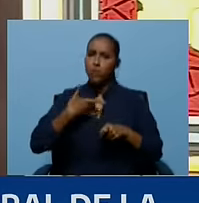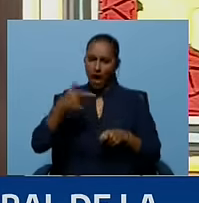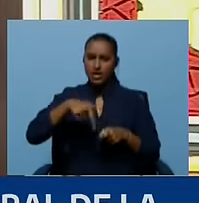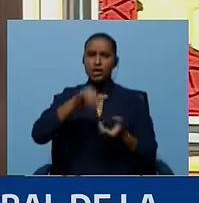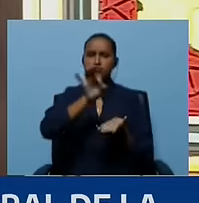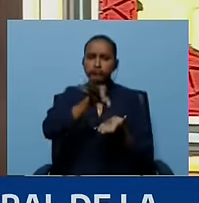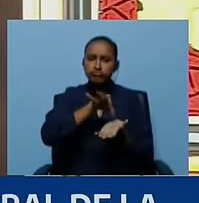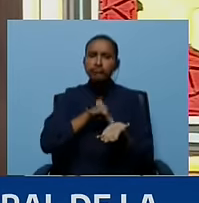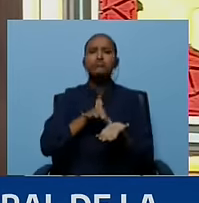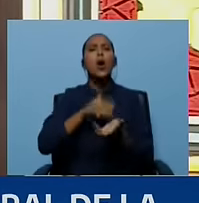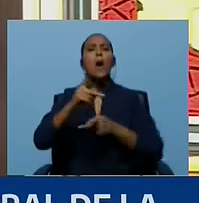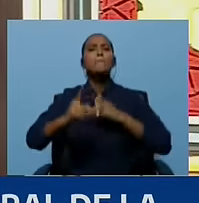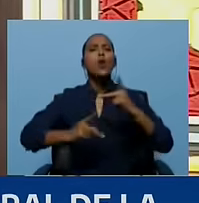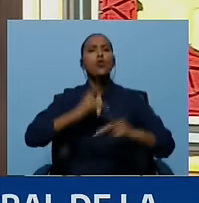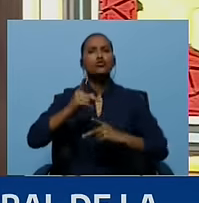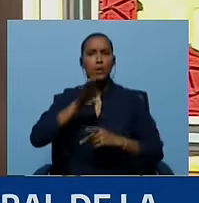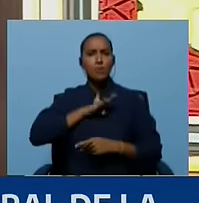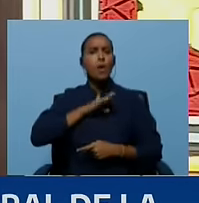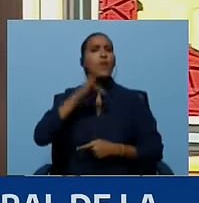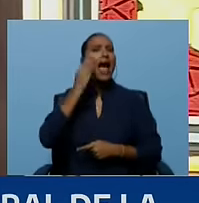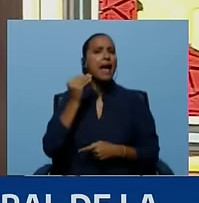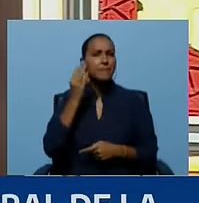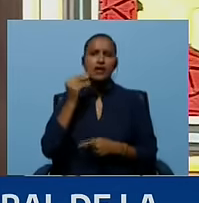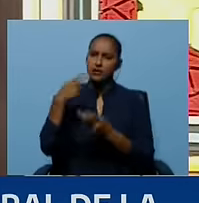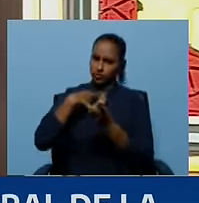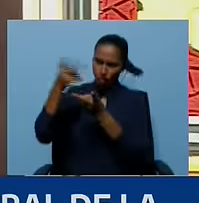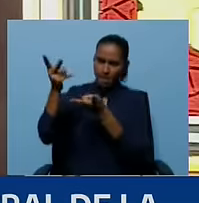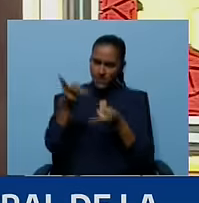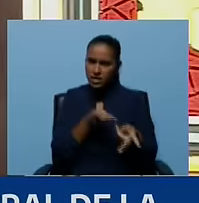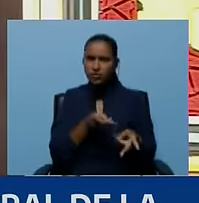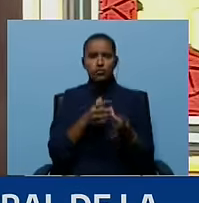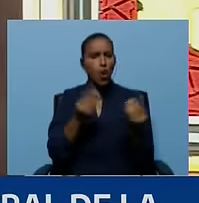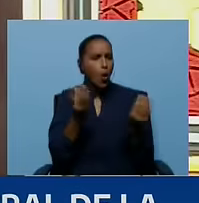también, con su experiencia, con las comunas.